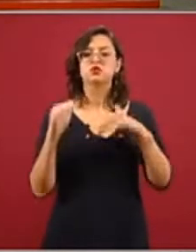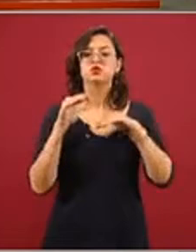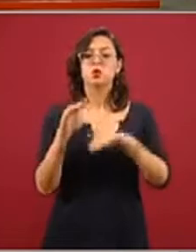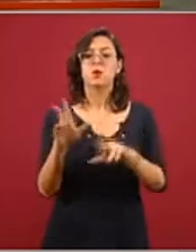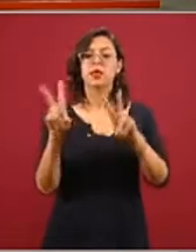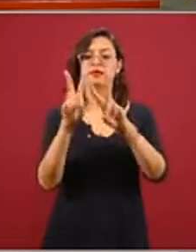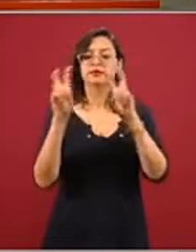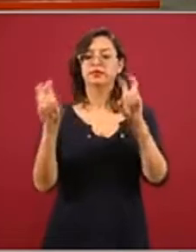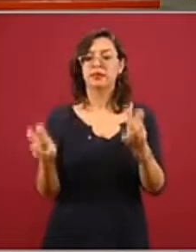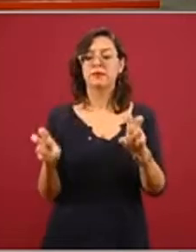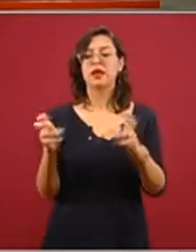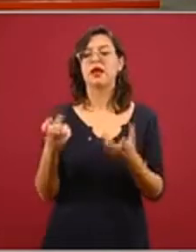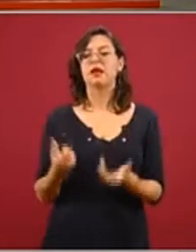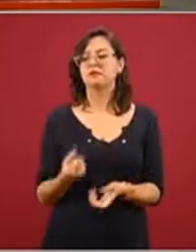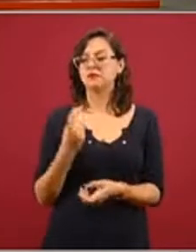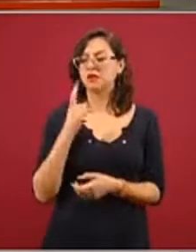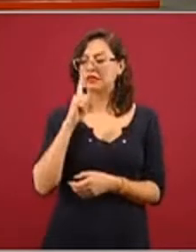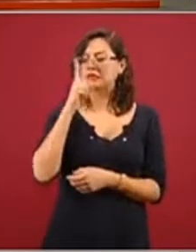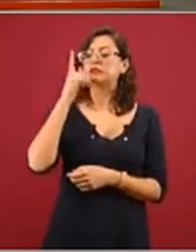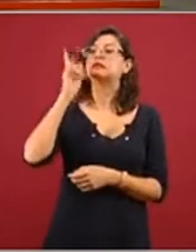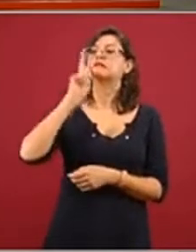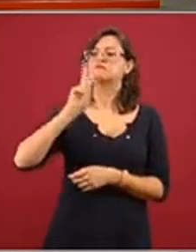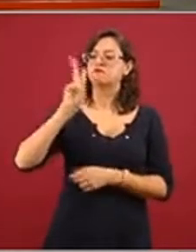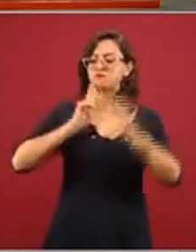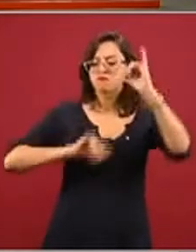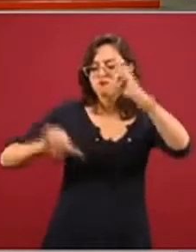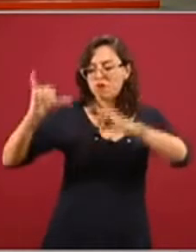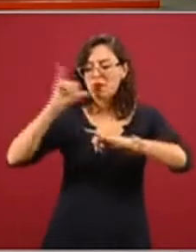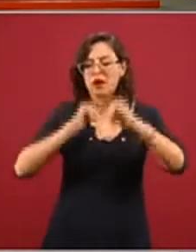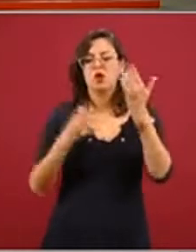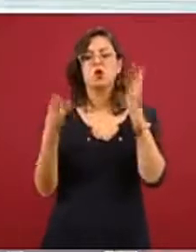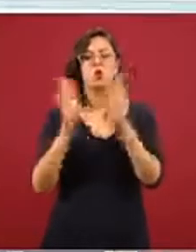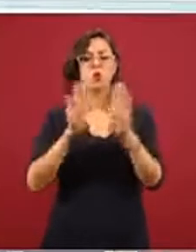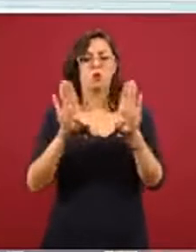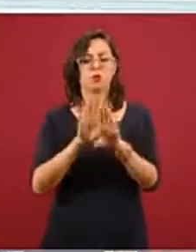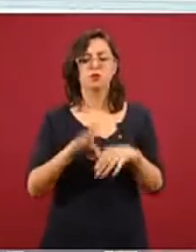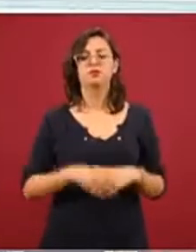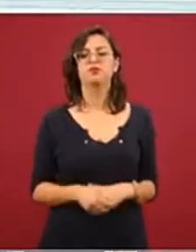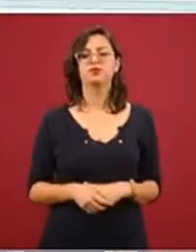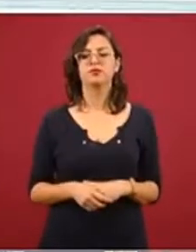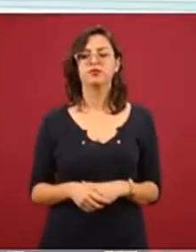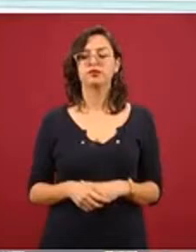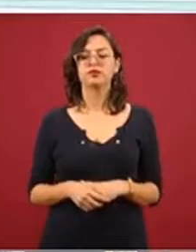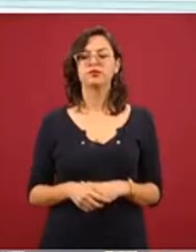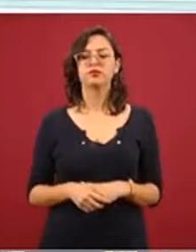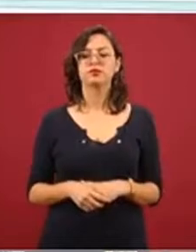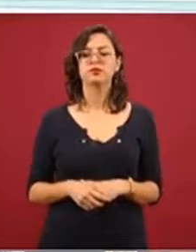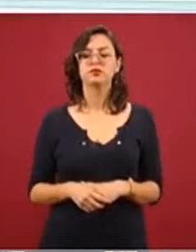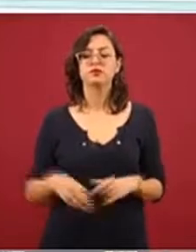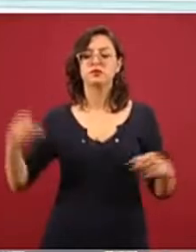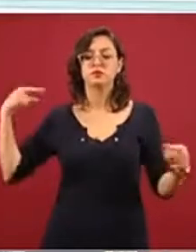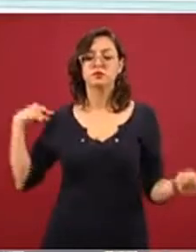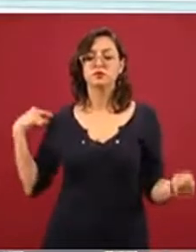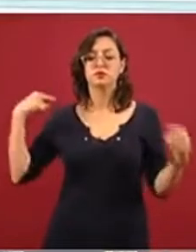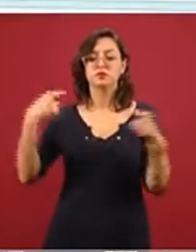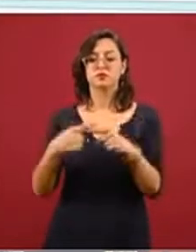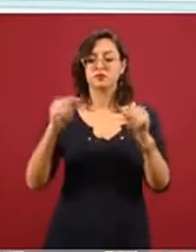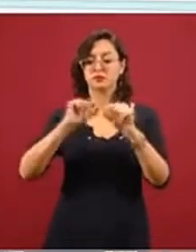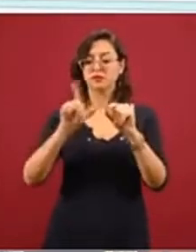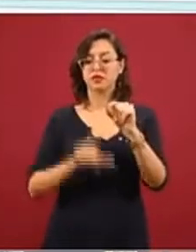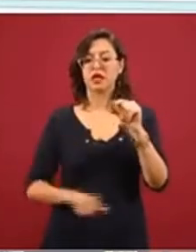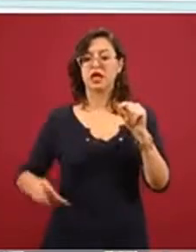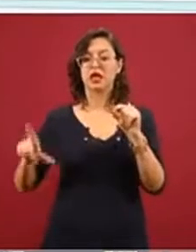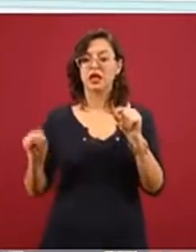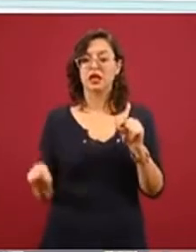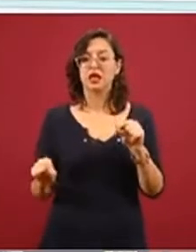de diagnóstico por laboratorio. Vamos a ver las gráficas. Al corte del día de hoy se han realizado en toda la red nacional